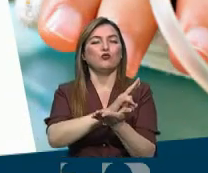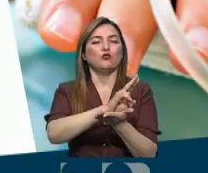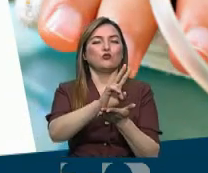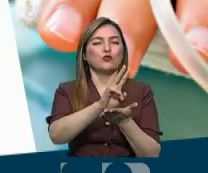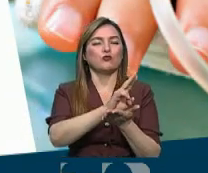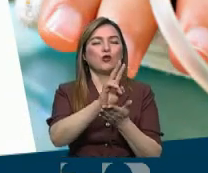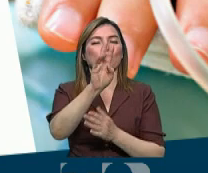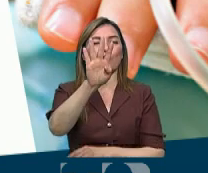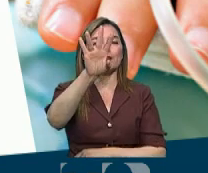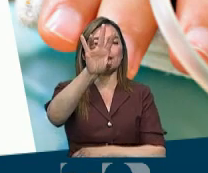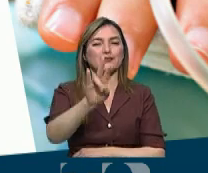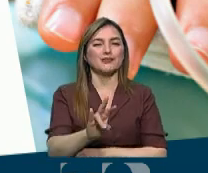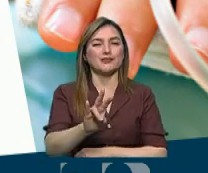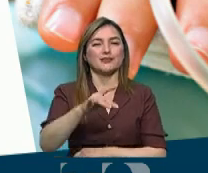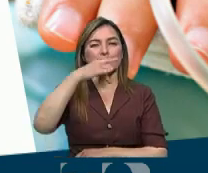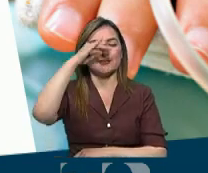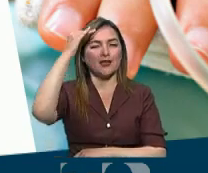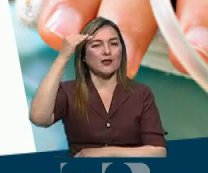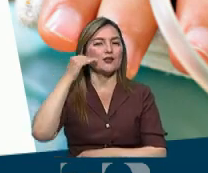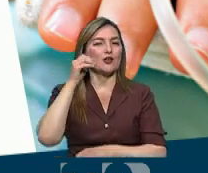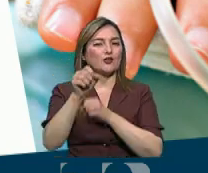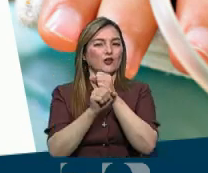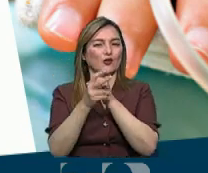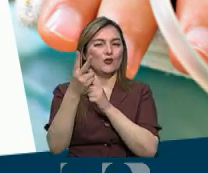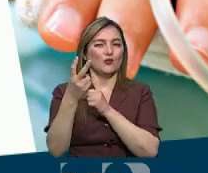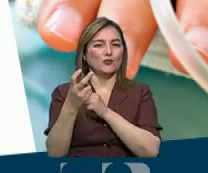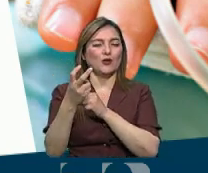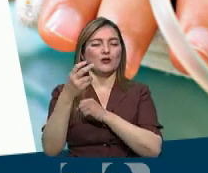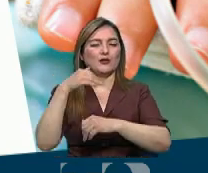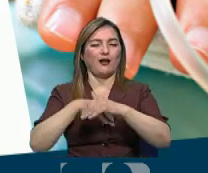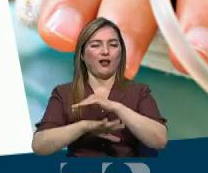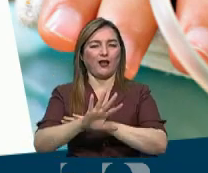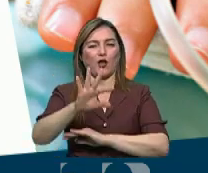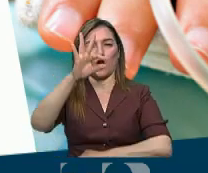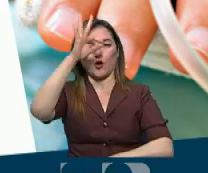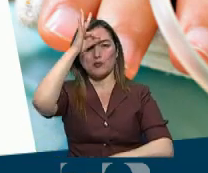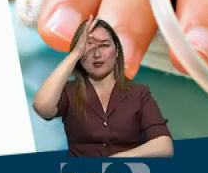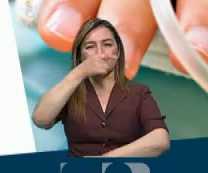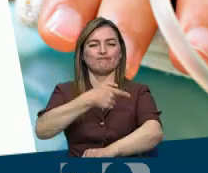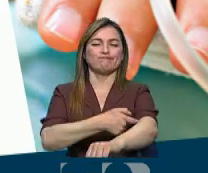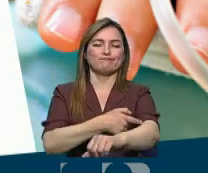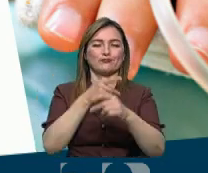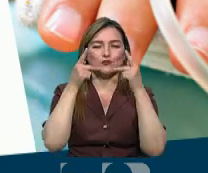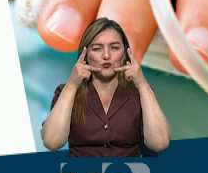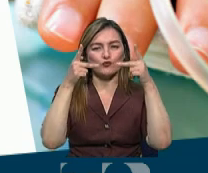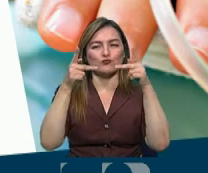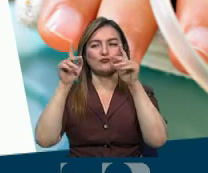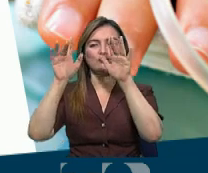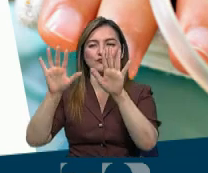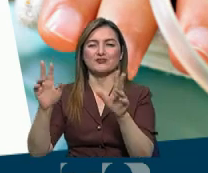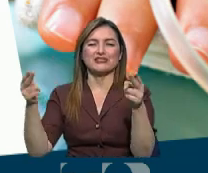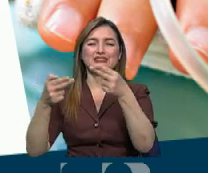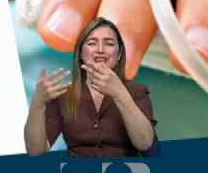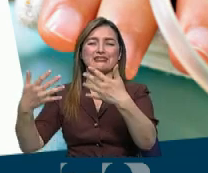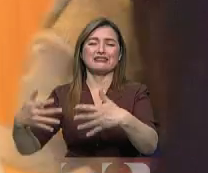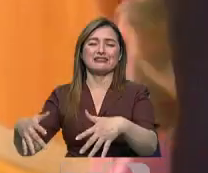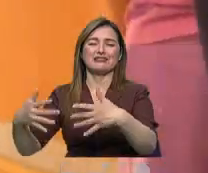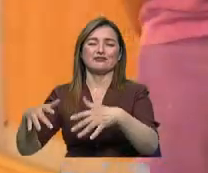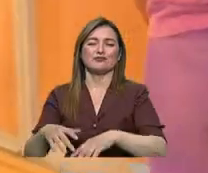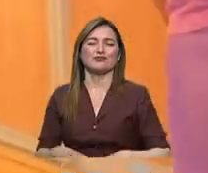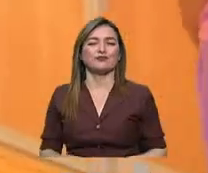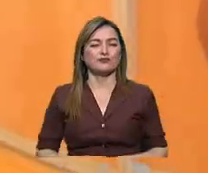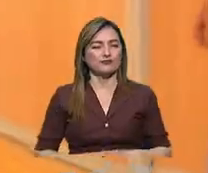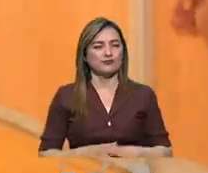semanas 47 pacientes menores de 12 años ingresaron a los hospitales públicos y 10 a cuidados intensivos